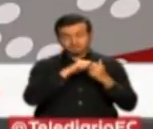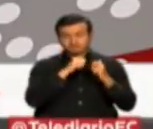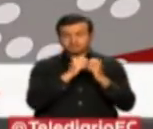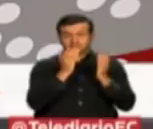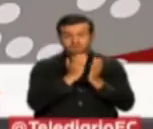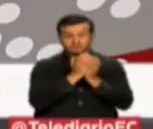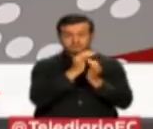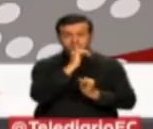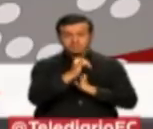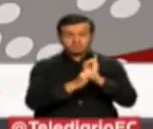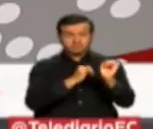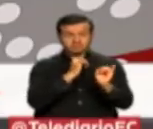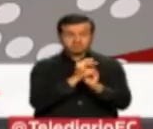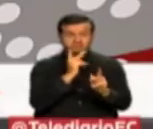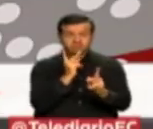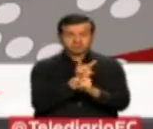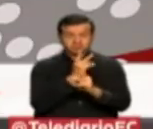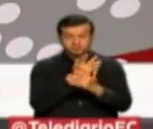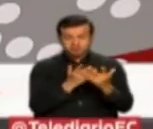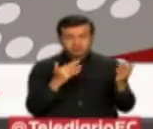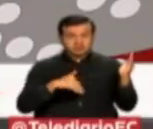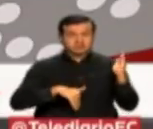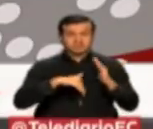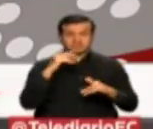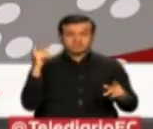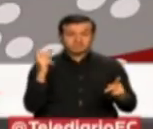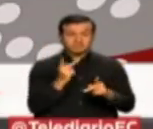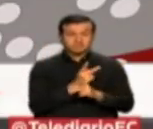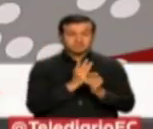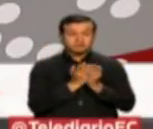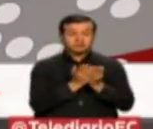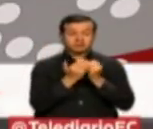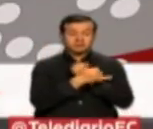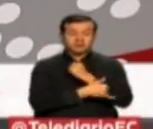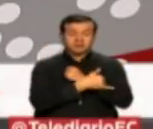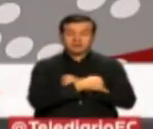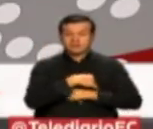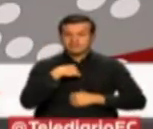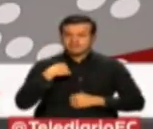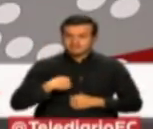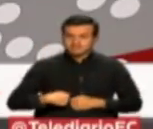internacional. Obviamente la más grande es la China.